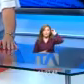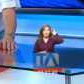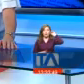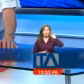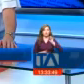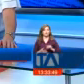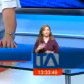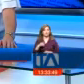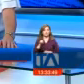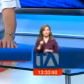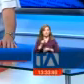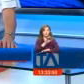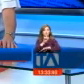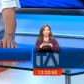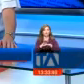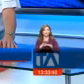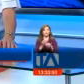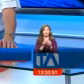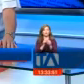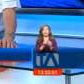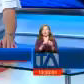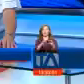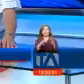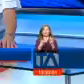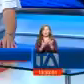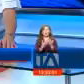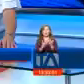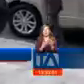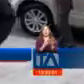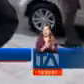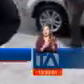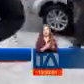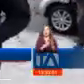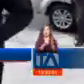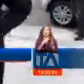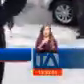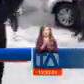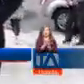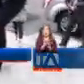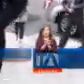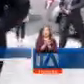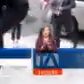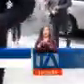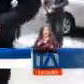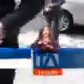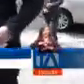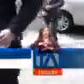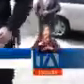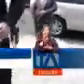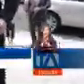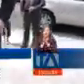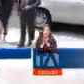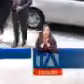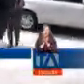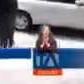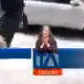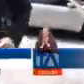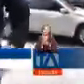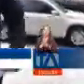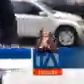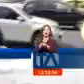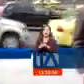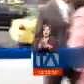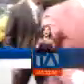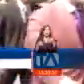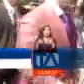El director de la Unidad de Análisis Financiero y Económico de la Fiscalía General, Leopoldo Quirós, presentó la queja y denuncia ante el Consejo de la Judicatura